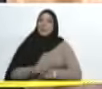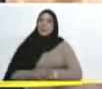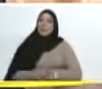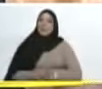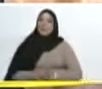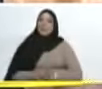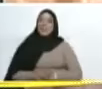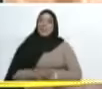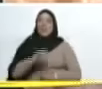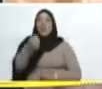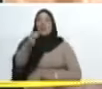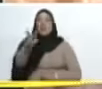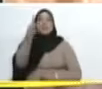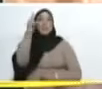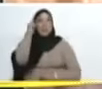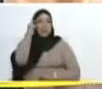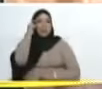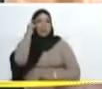a